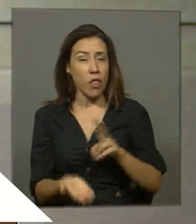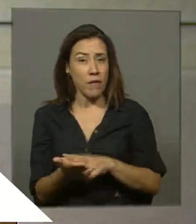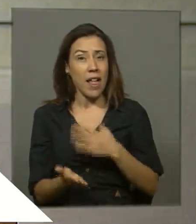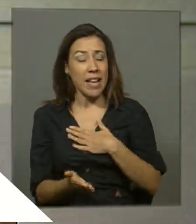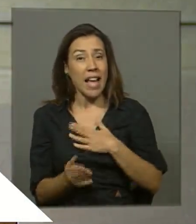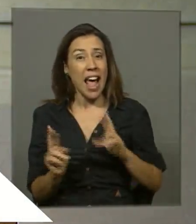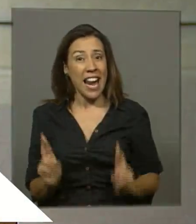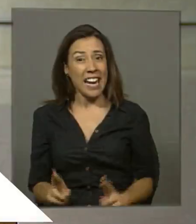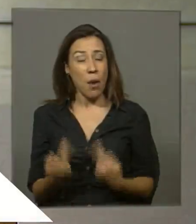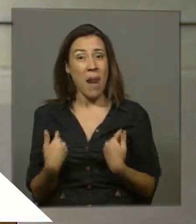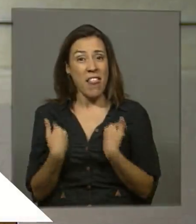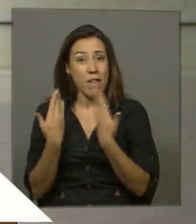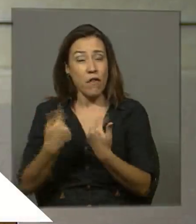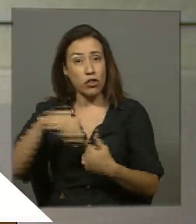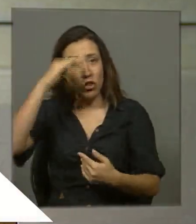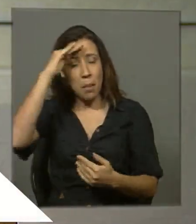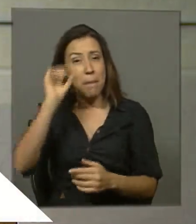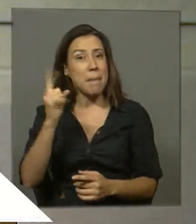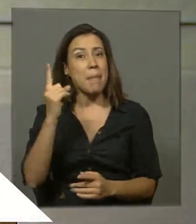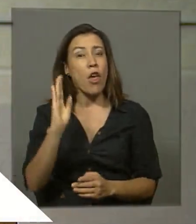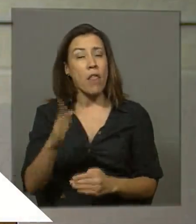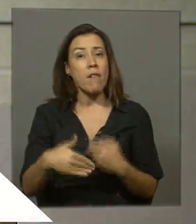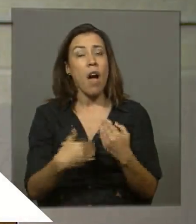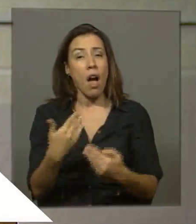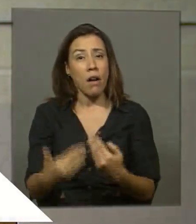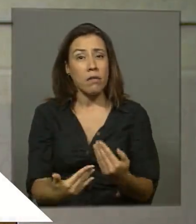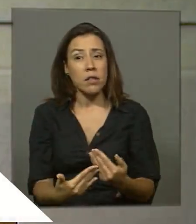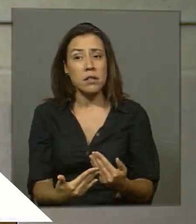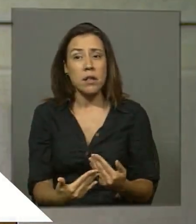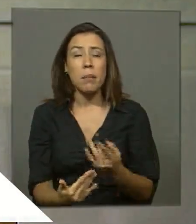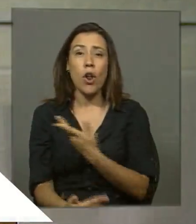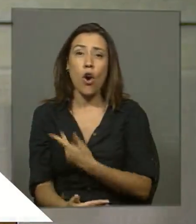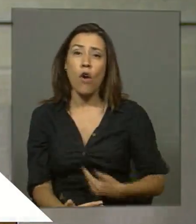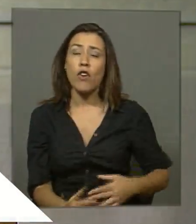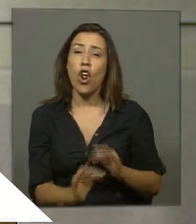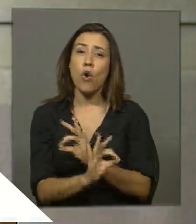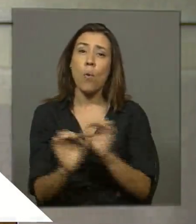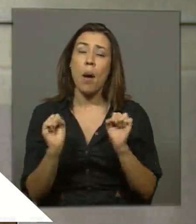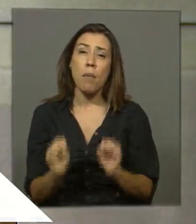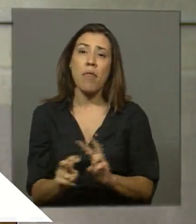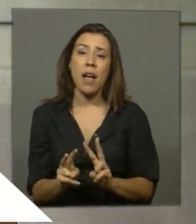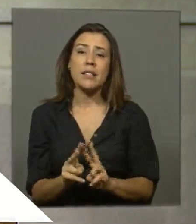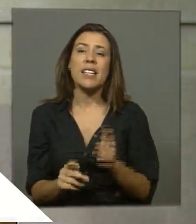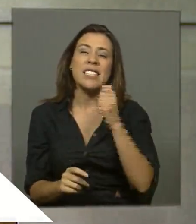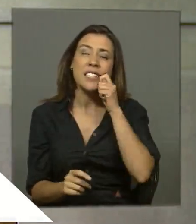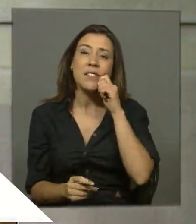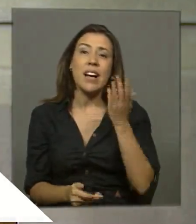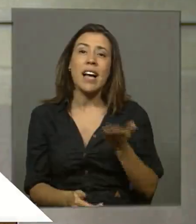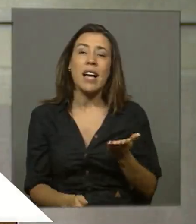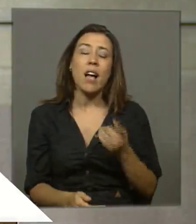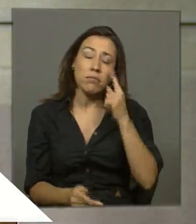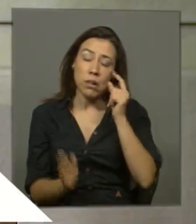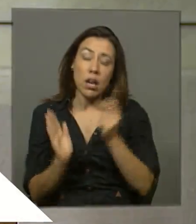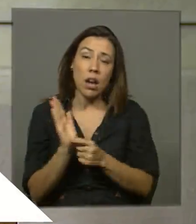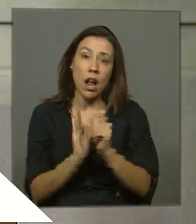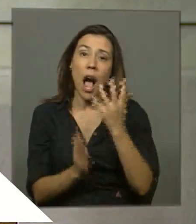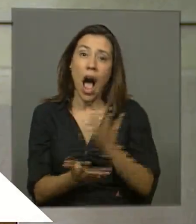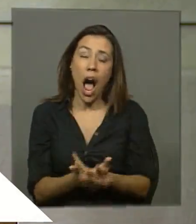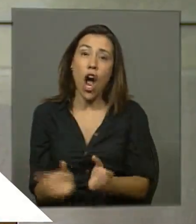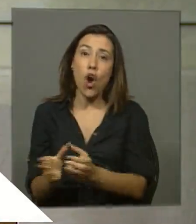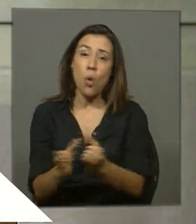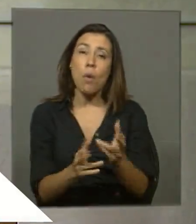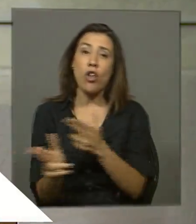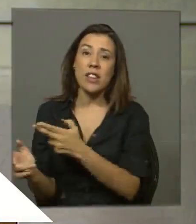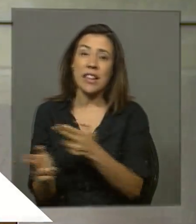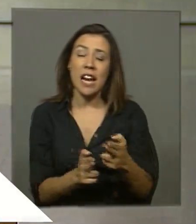quieren recuperar la confianza hay un primer paso ineludible pero que este gobierno nunca podrá dar ese paso es reconocer que existen grupos